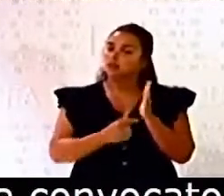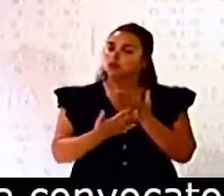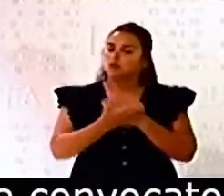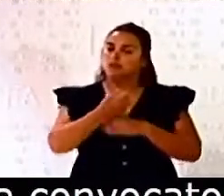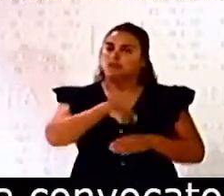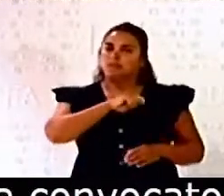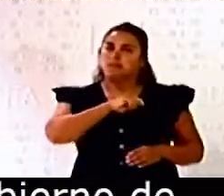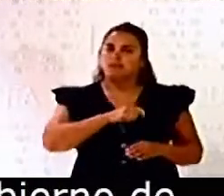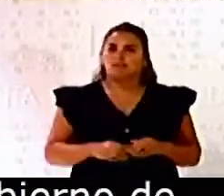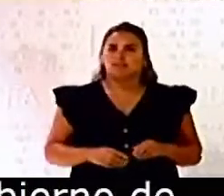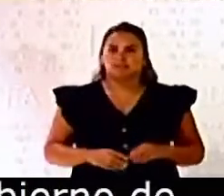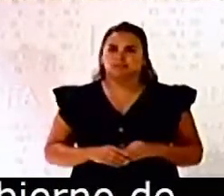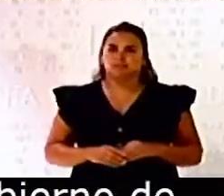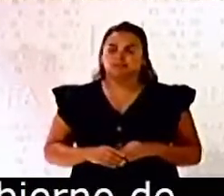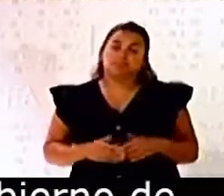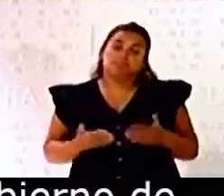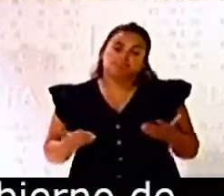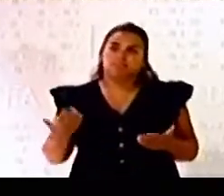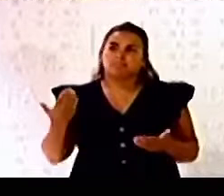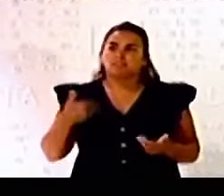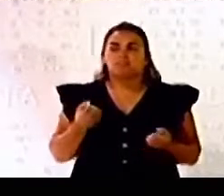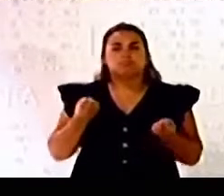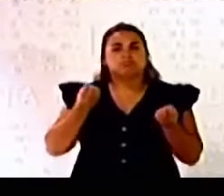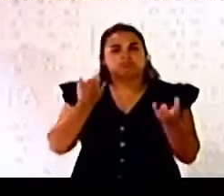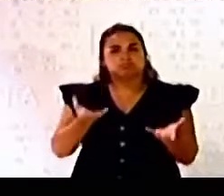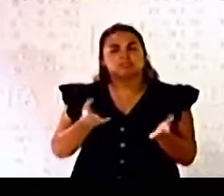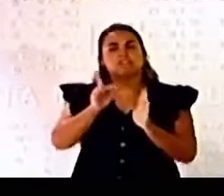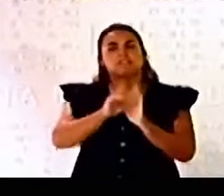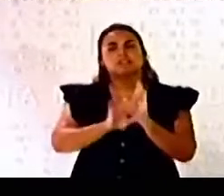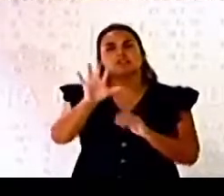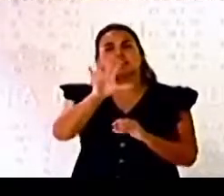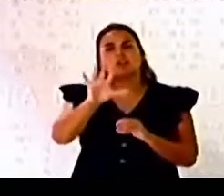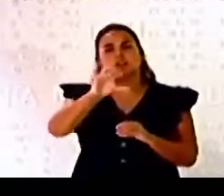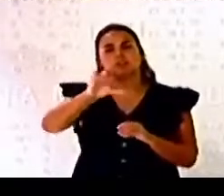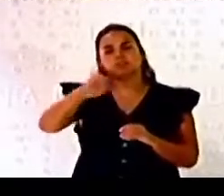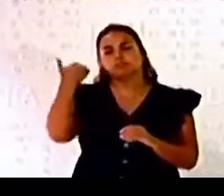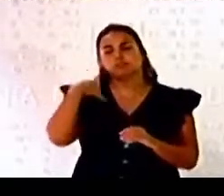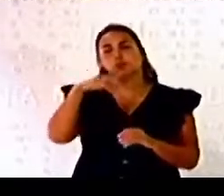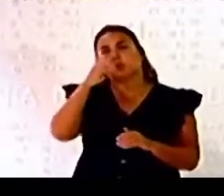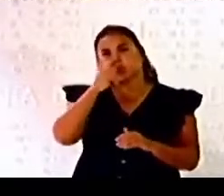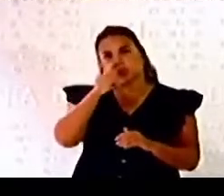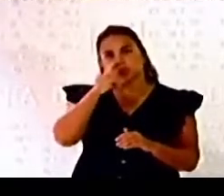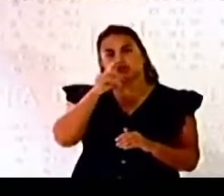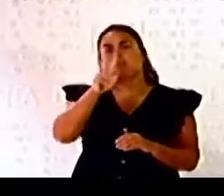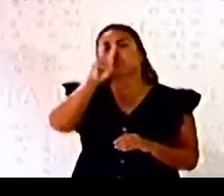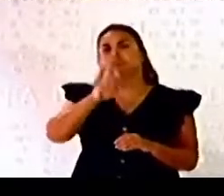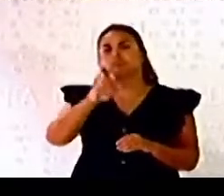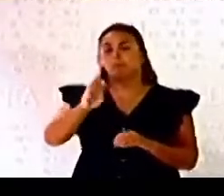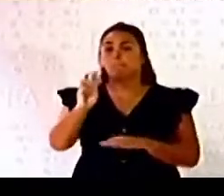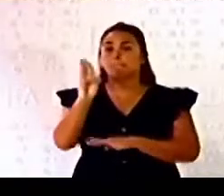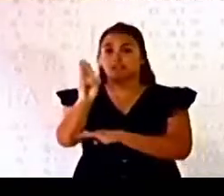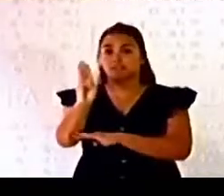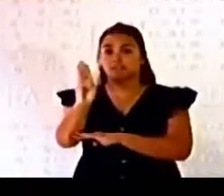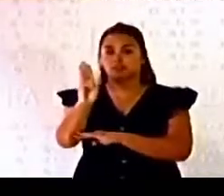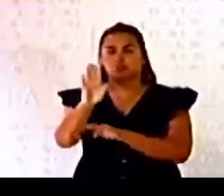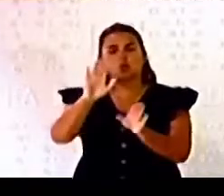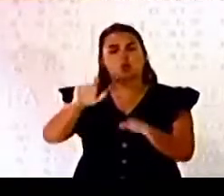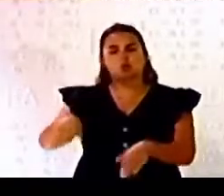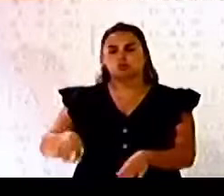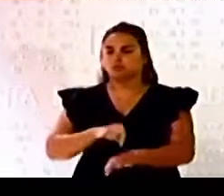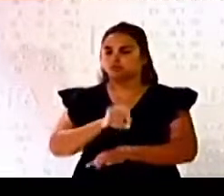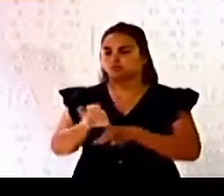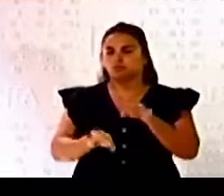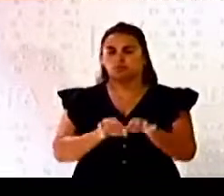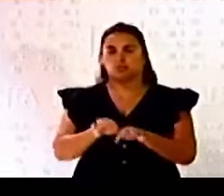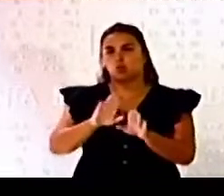España, que es lo que está plasmado en el decreto 5 que aprobamos en el mes de junio, que fue convalidado en el Parlamento en el último pleno del